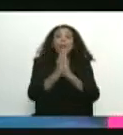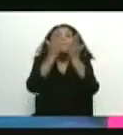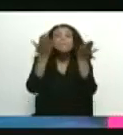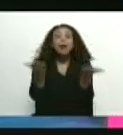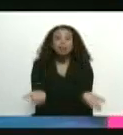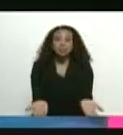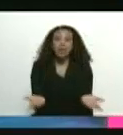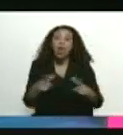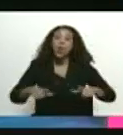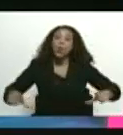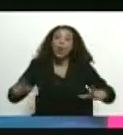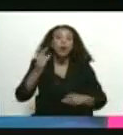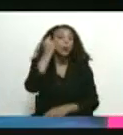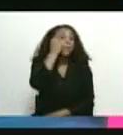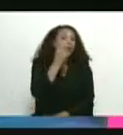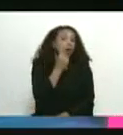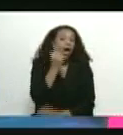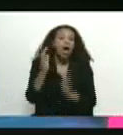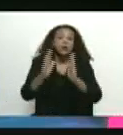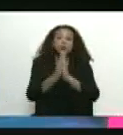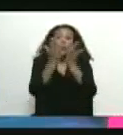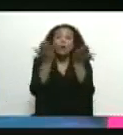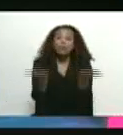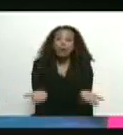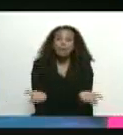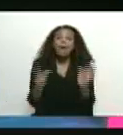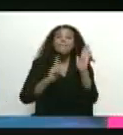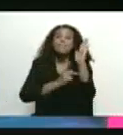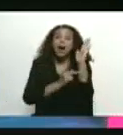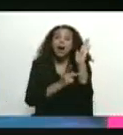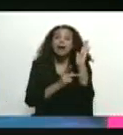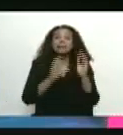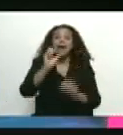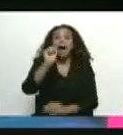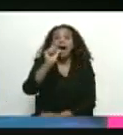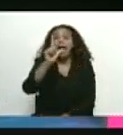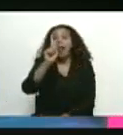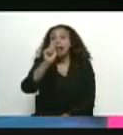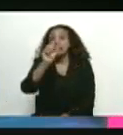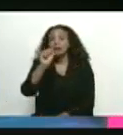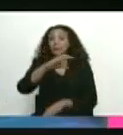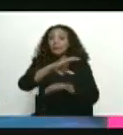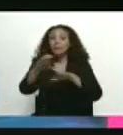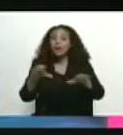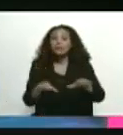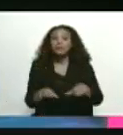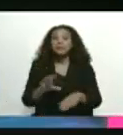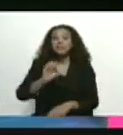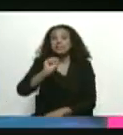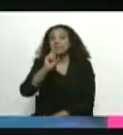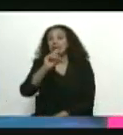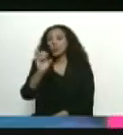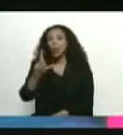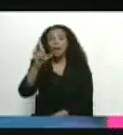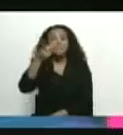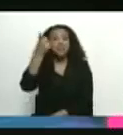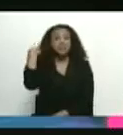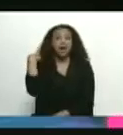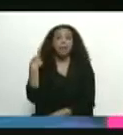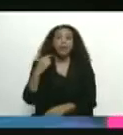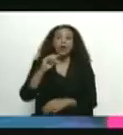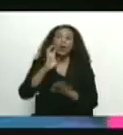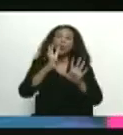presidente. Estado Sucre, Cumaná, municipio Sucre, parroquia Altagracia, sector Cascajal. Este reporte fue hecho el pasado 9 de